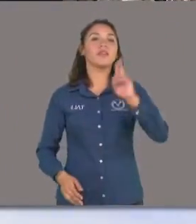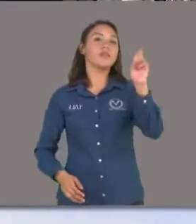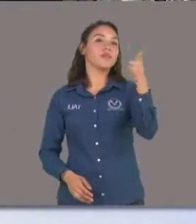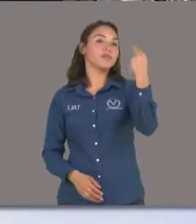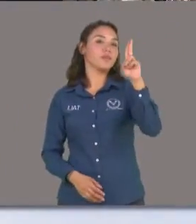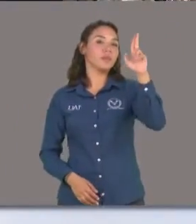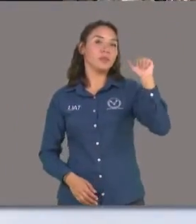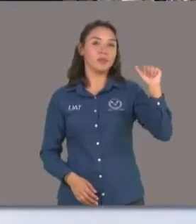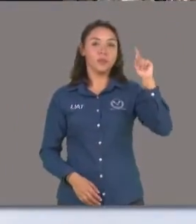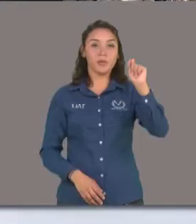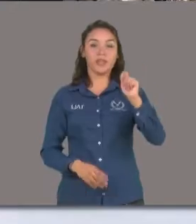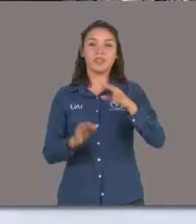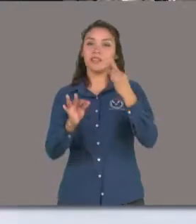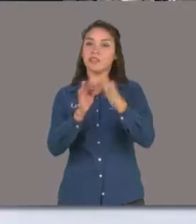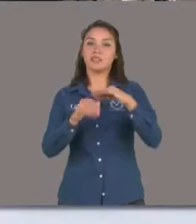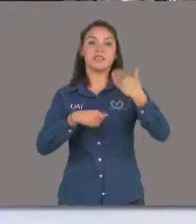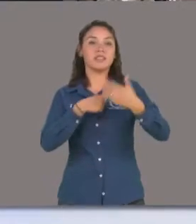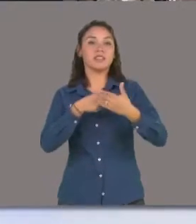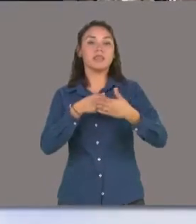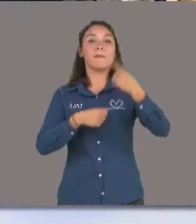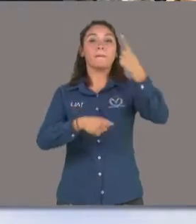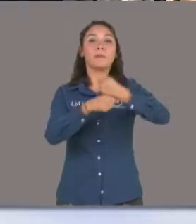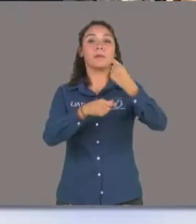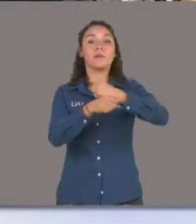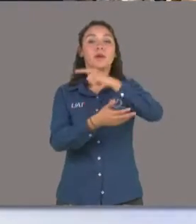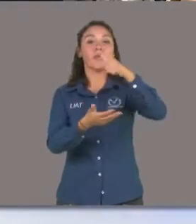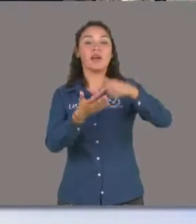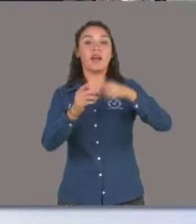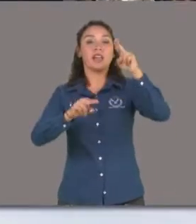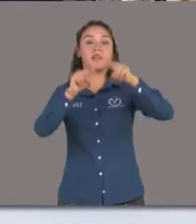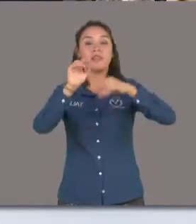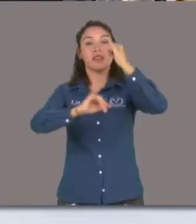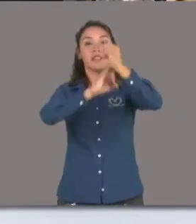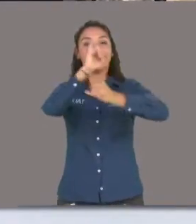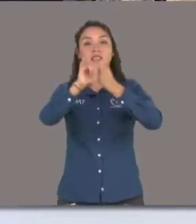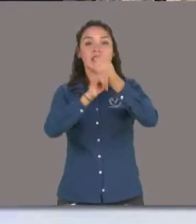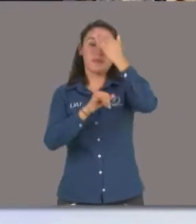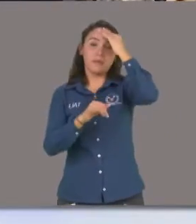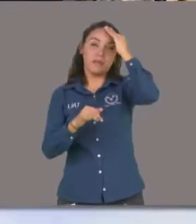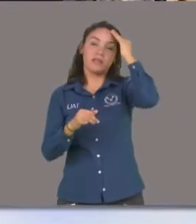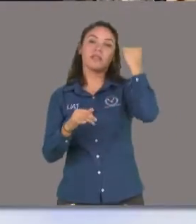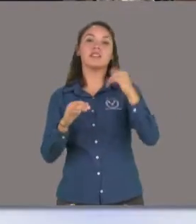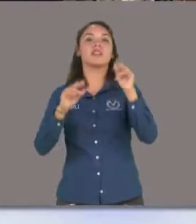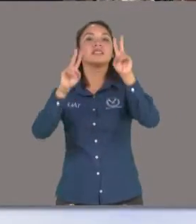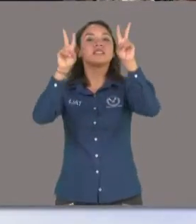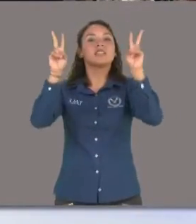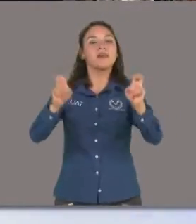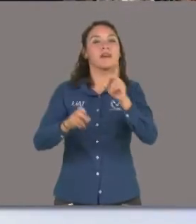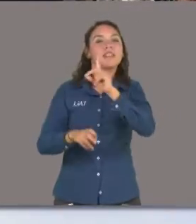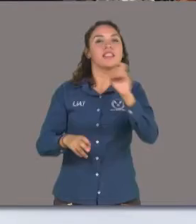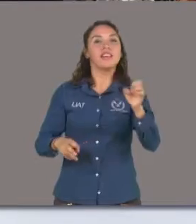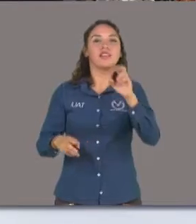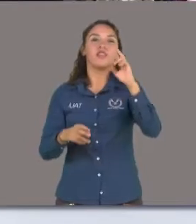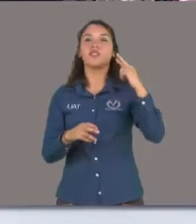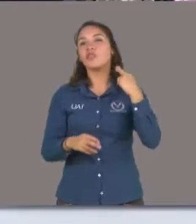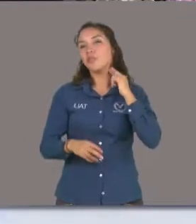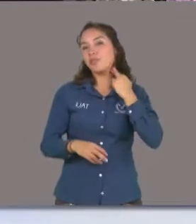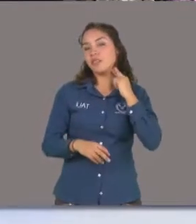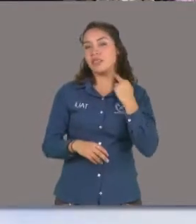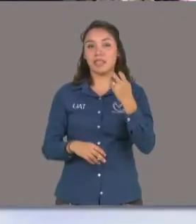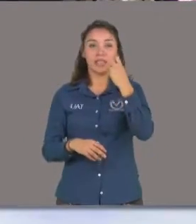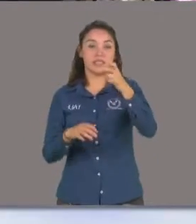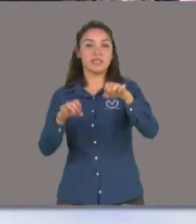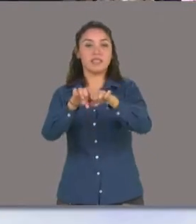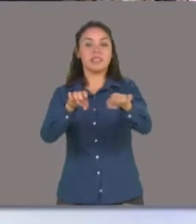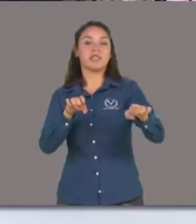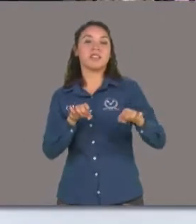La Universidad Autónoma de Tamaulipas una vez más se coloca en los primeros lugares a nivel internacional en el tema de robótica. El equipo que representó esta